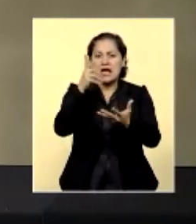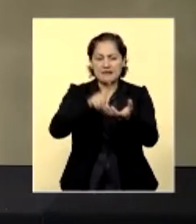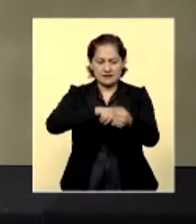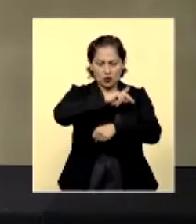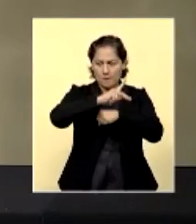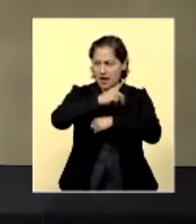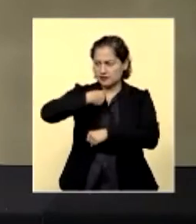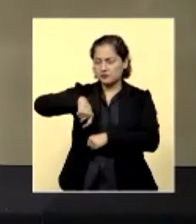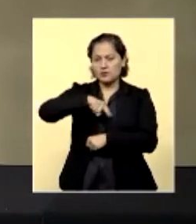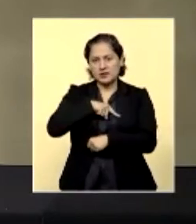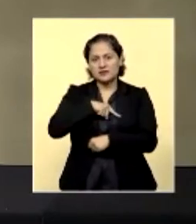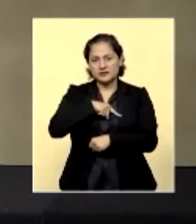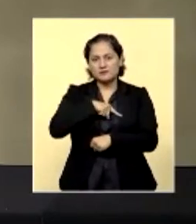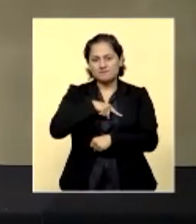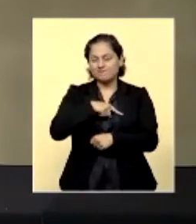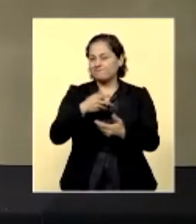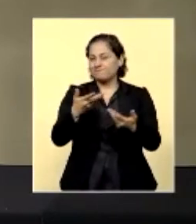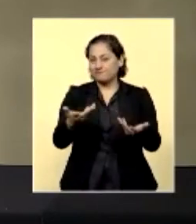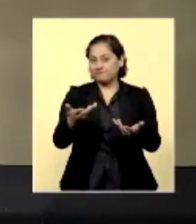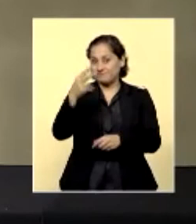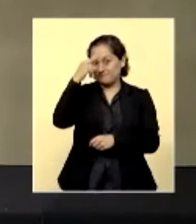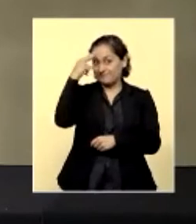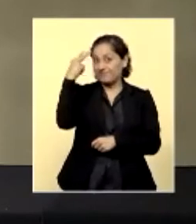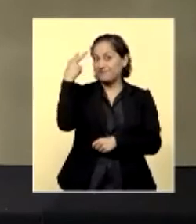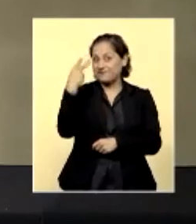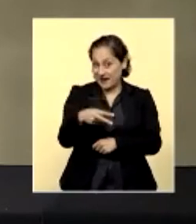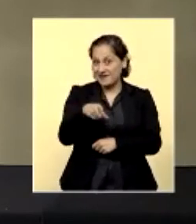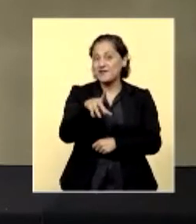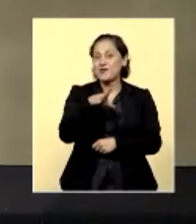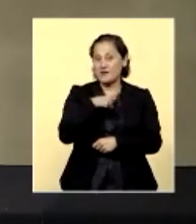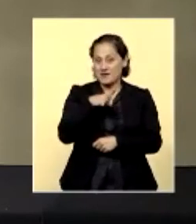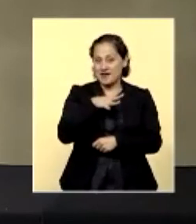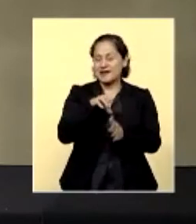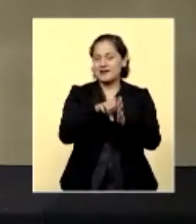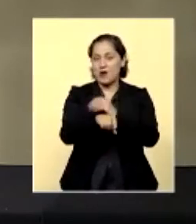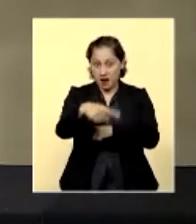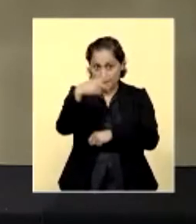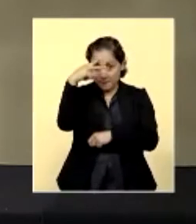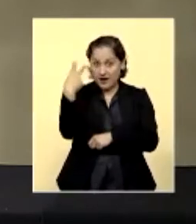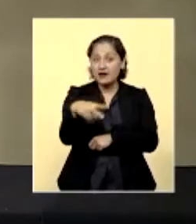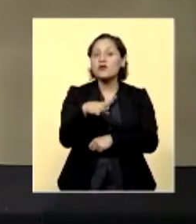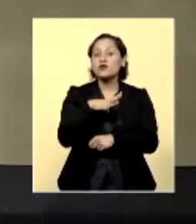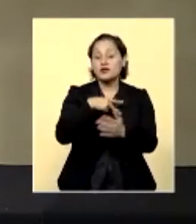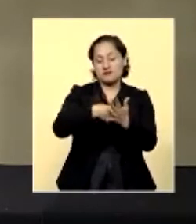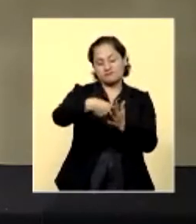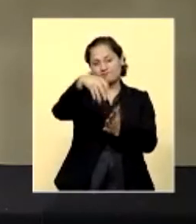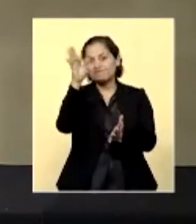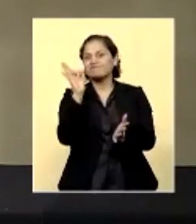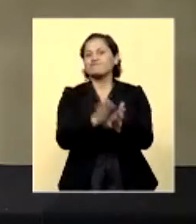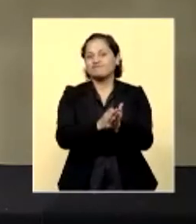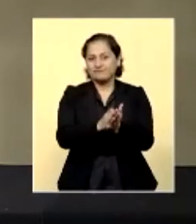Estão heróis. Em México há heróis. Nós latino-americanos que nosotros los